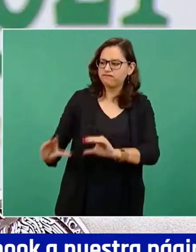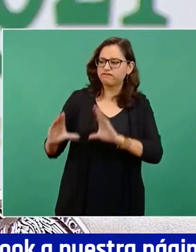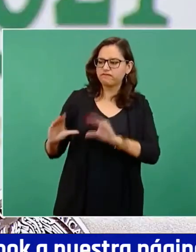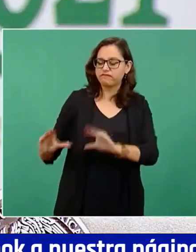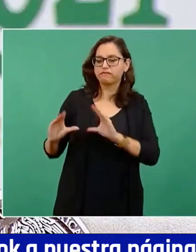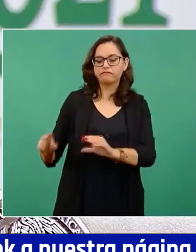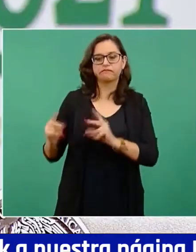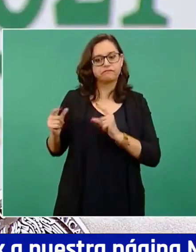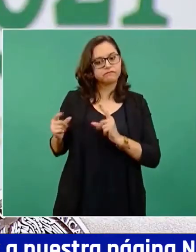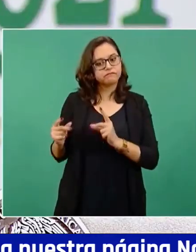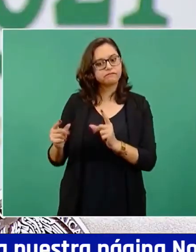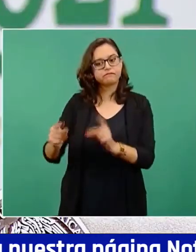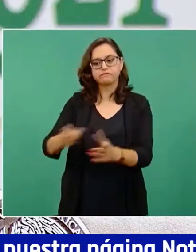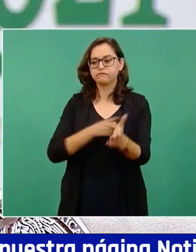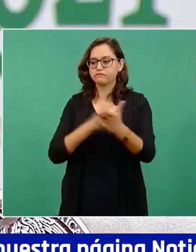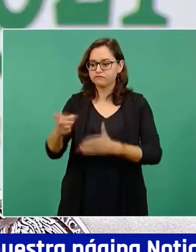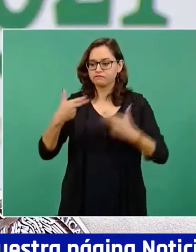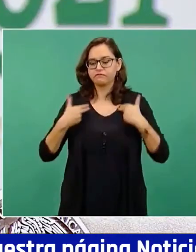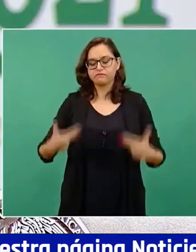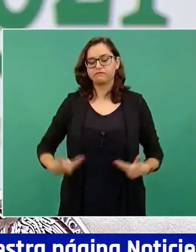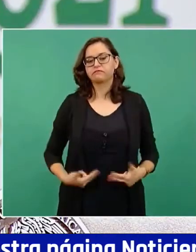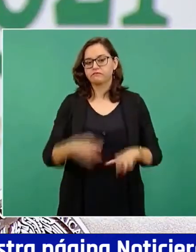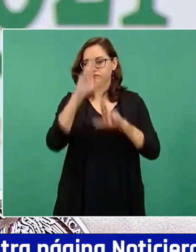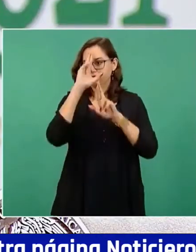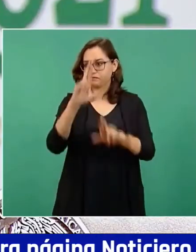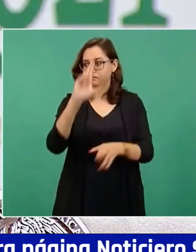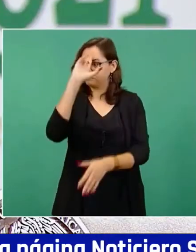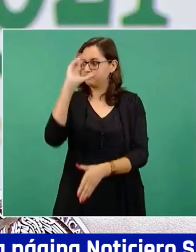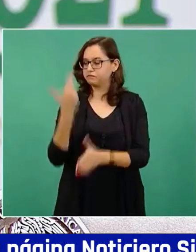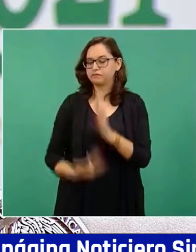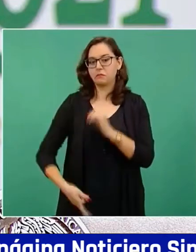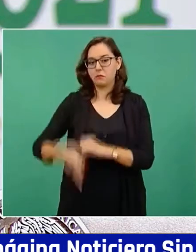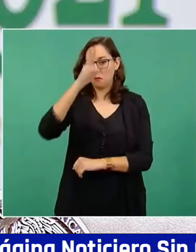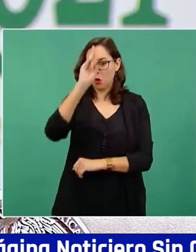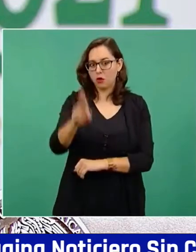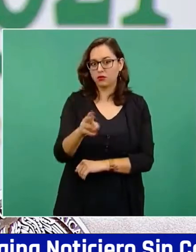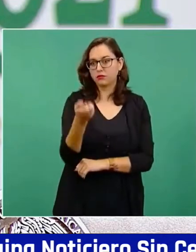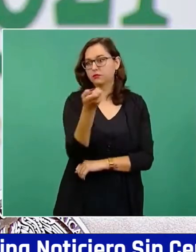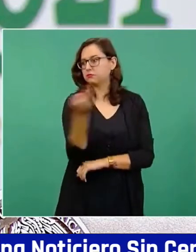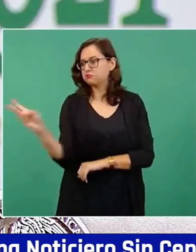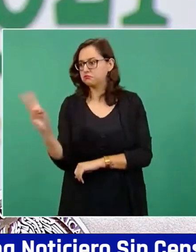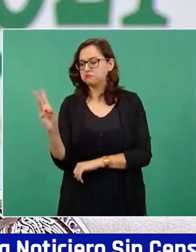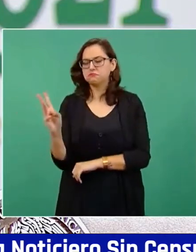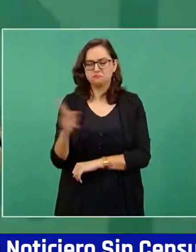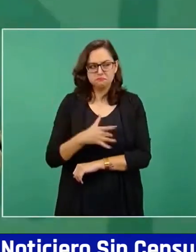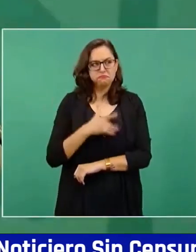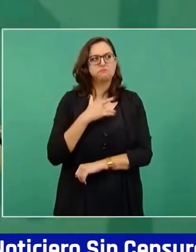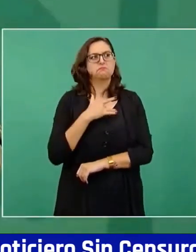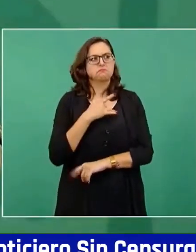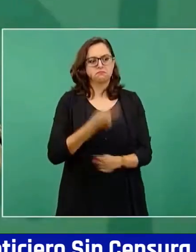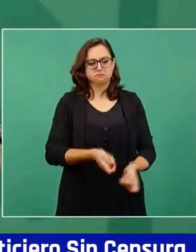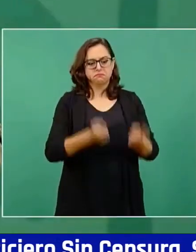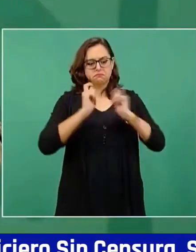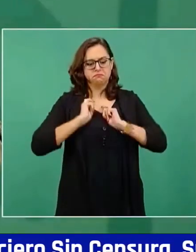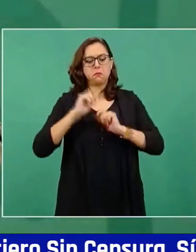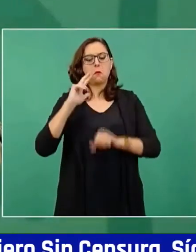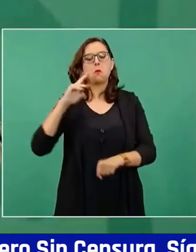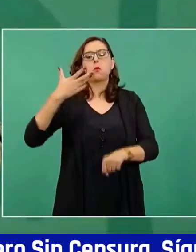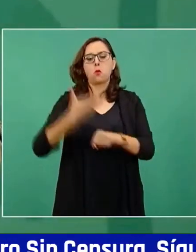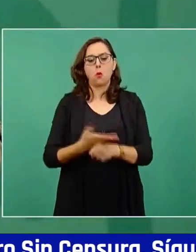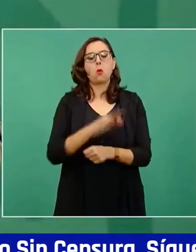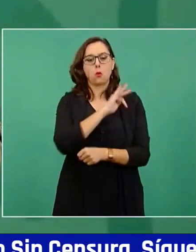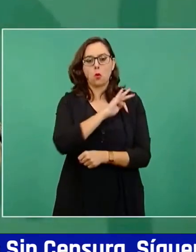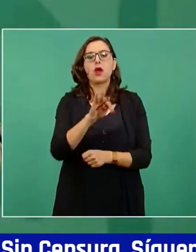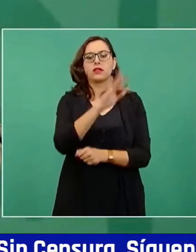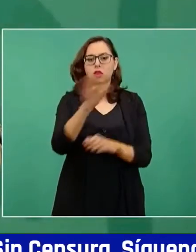humanos, y creo que nuestro personal ha entendido que podemos cumplir las misiones que tenemos asignadas